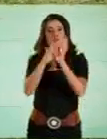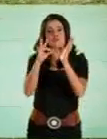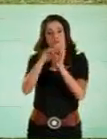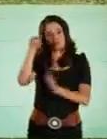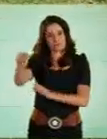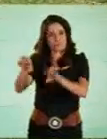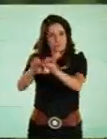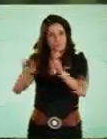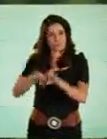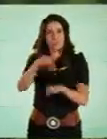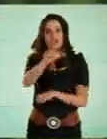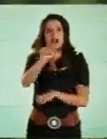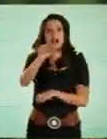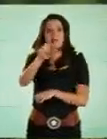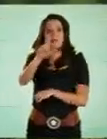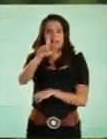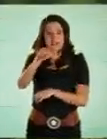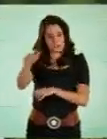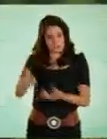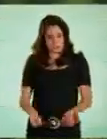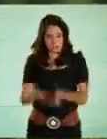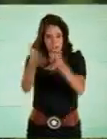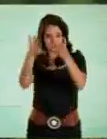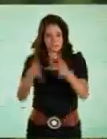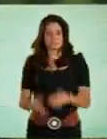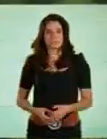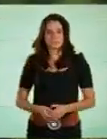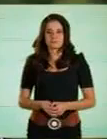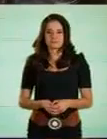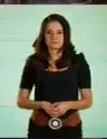Punto para este equipo. Aurelia, sacas.